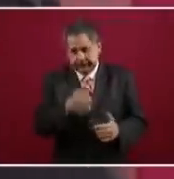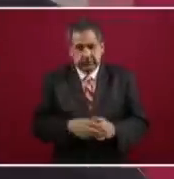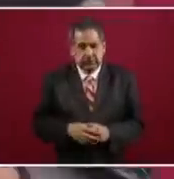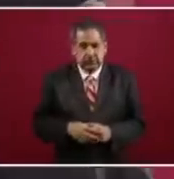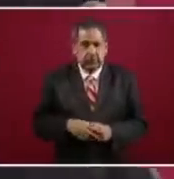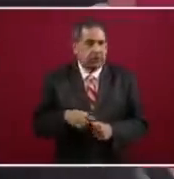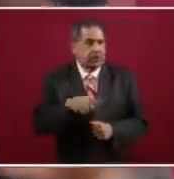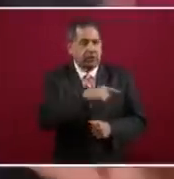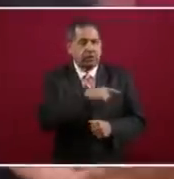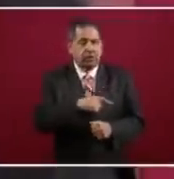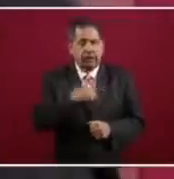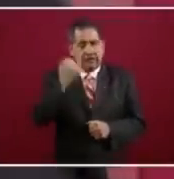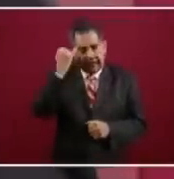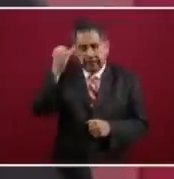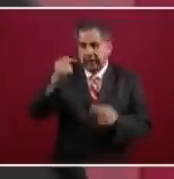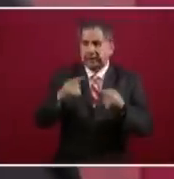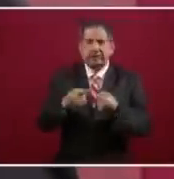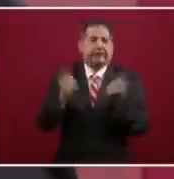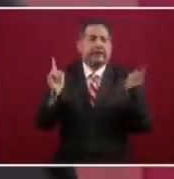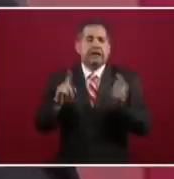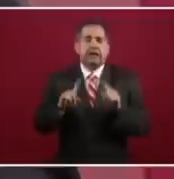son posturas distintas